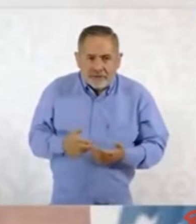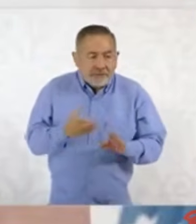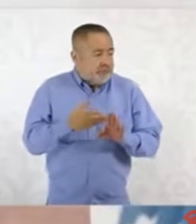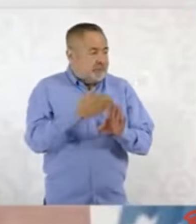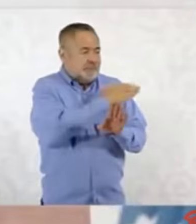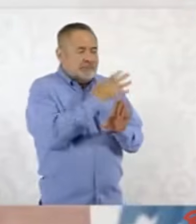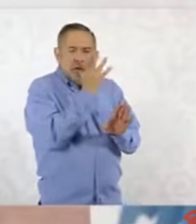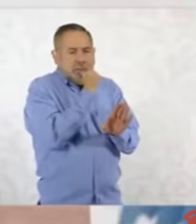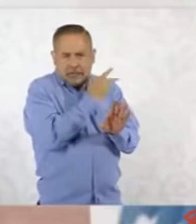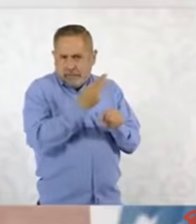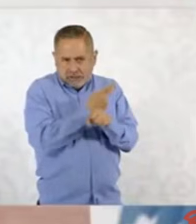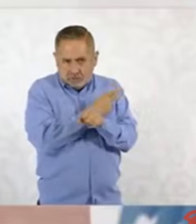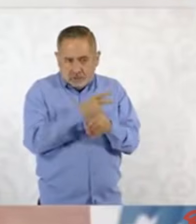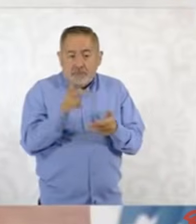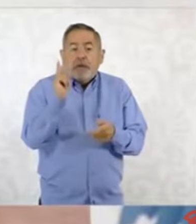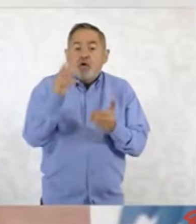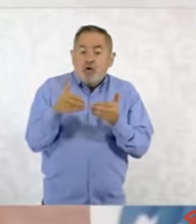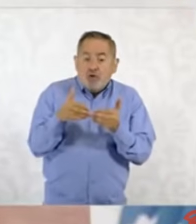el futuro.